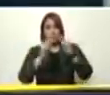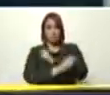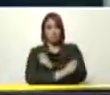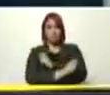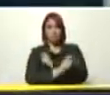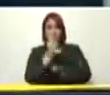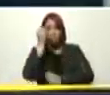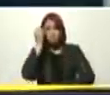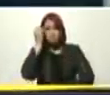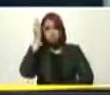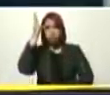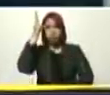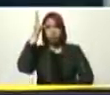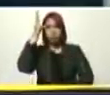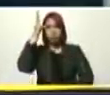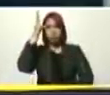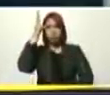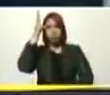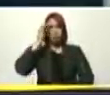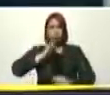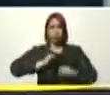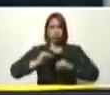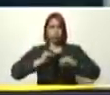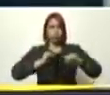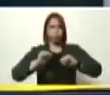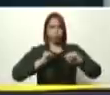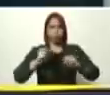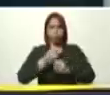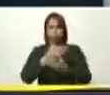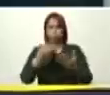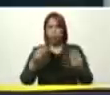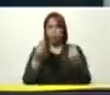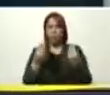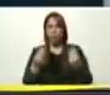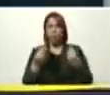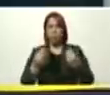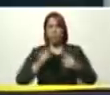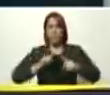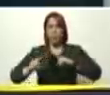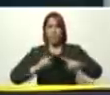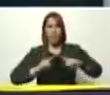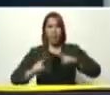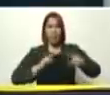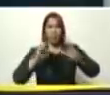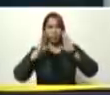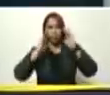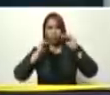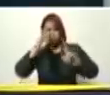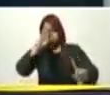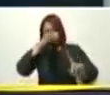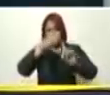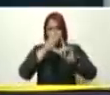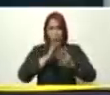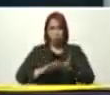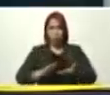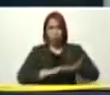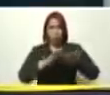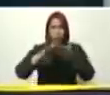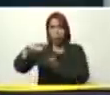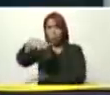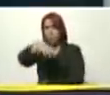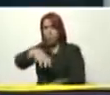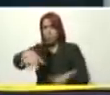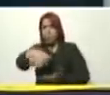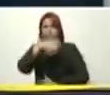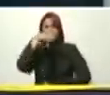la capacidad de movilización de ustedes como gobernantes para atender y solucionar los problemas del